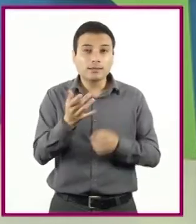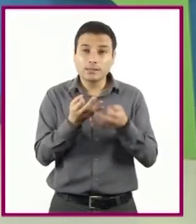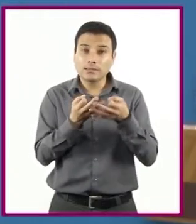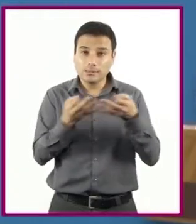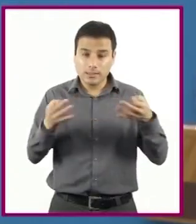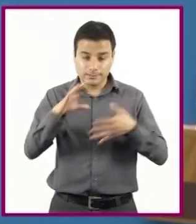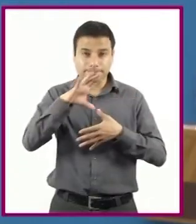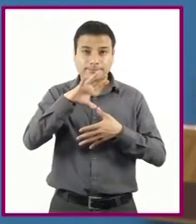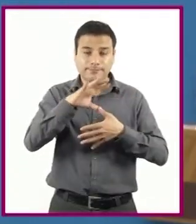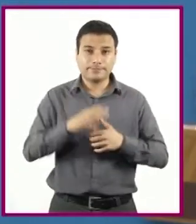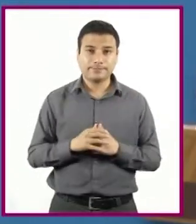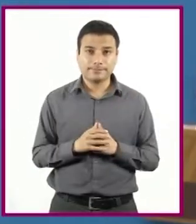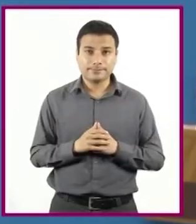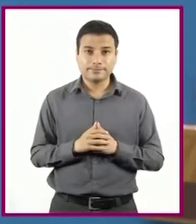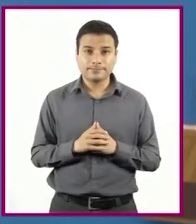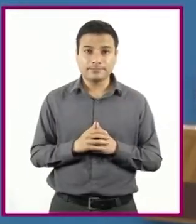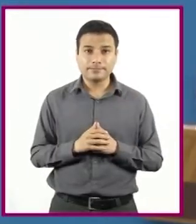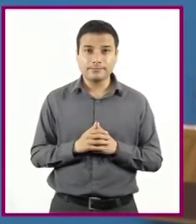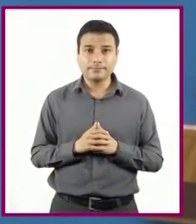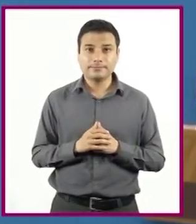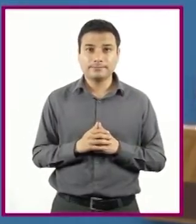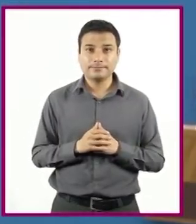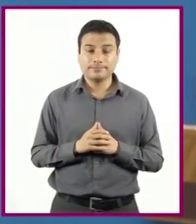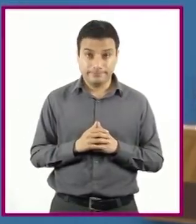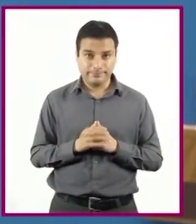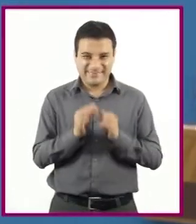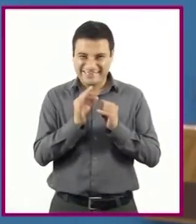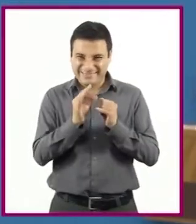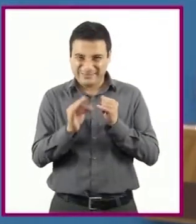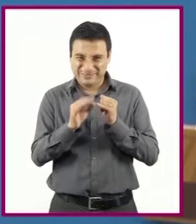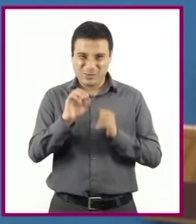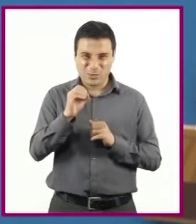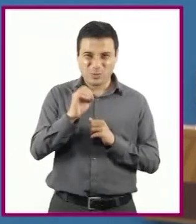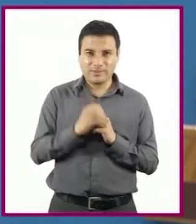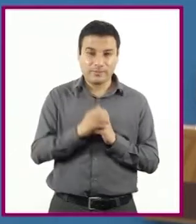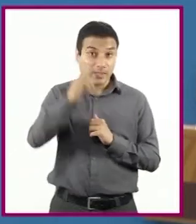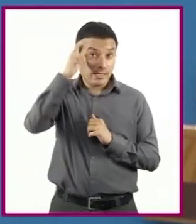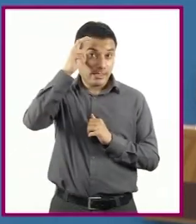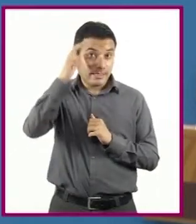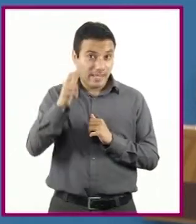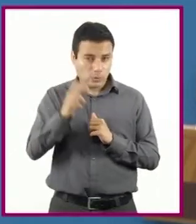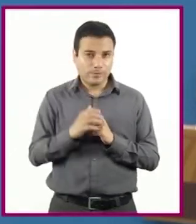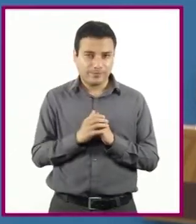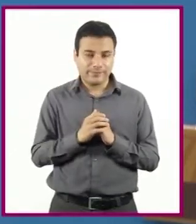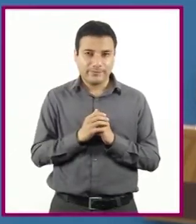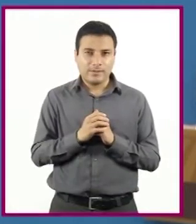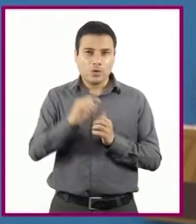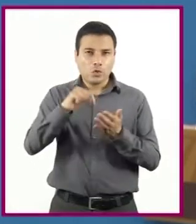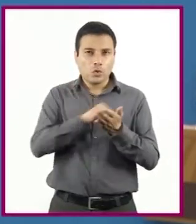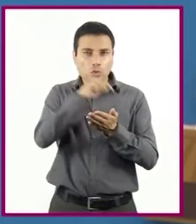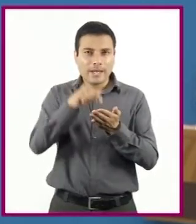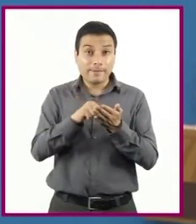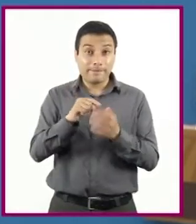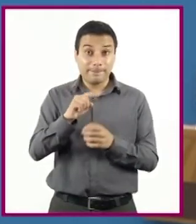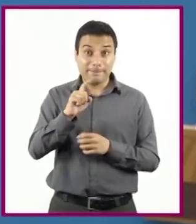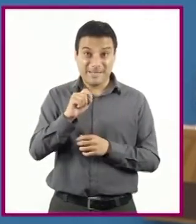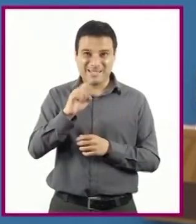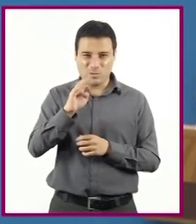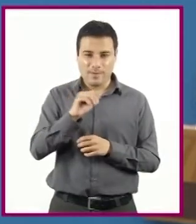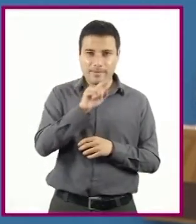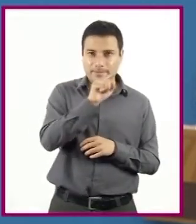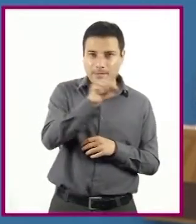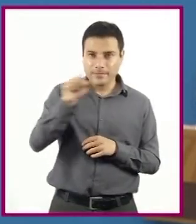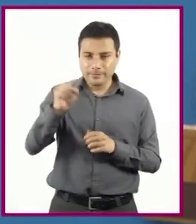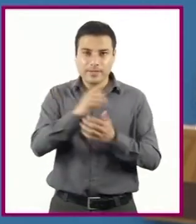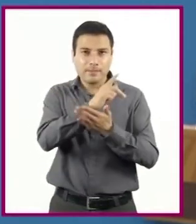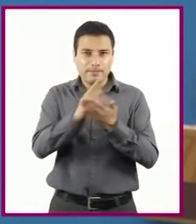continente. A finales de octubre, Hidalgo dio a conocer en 29 puntos el plan del gobierno americano.